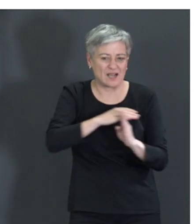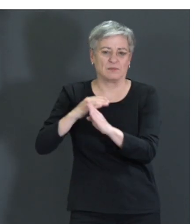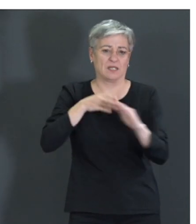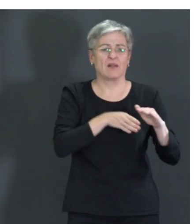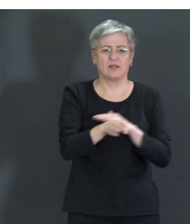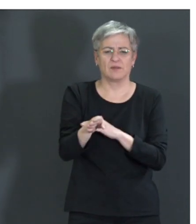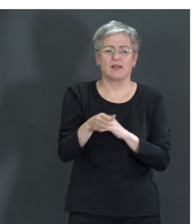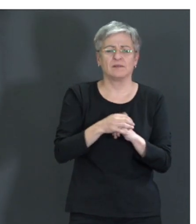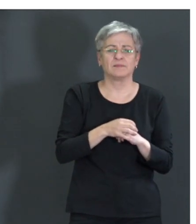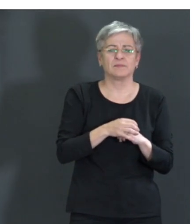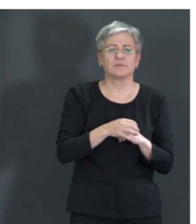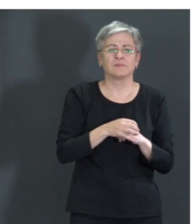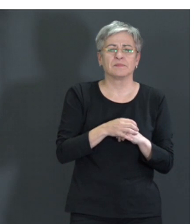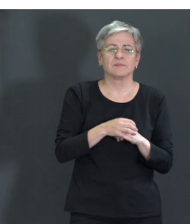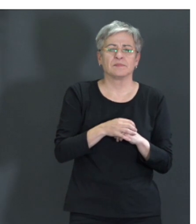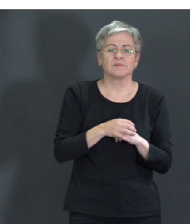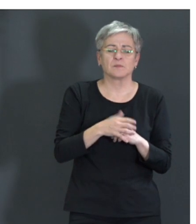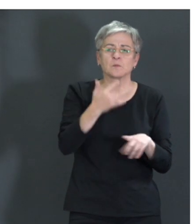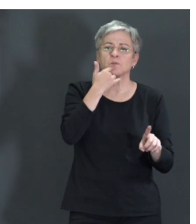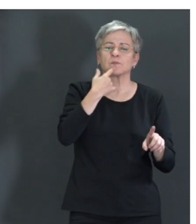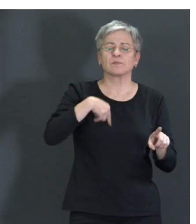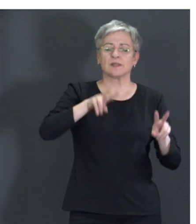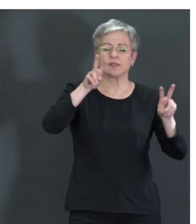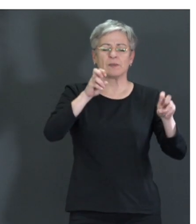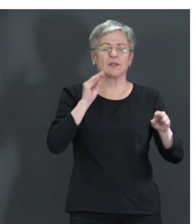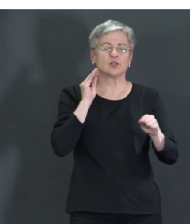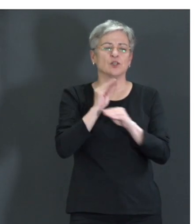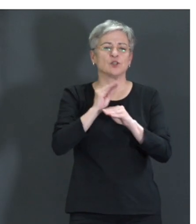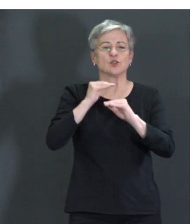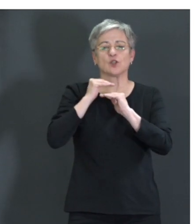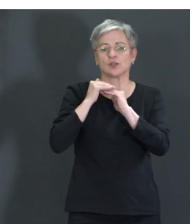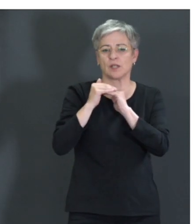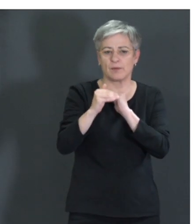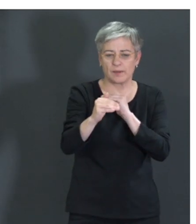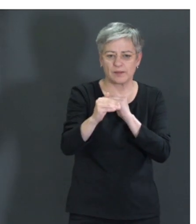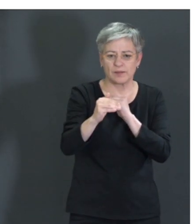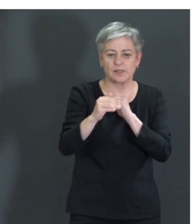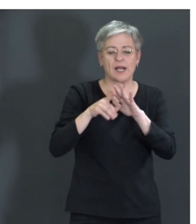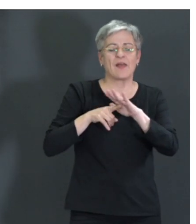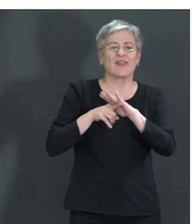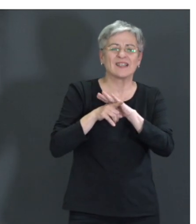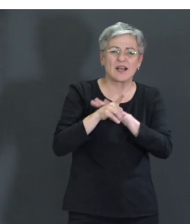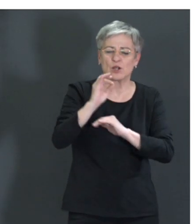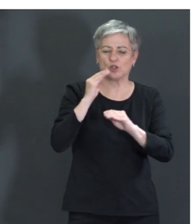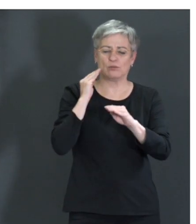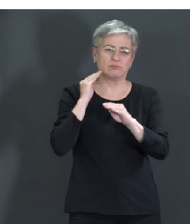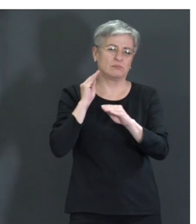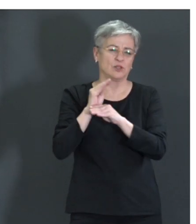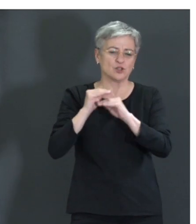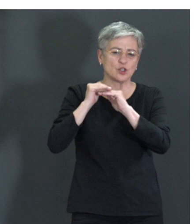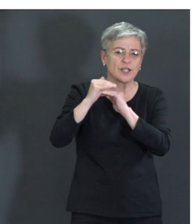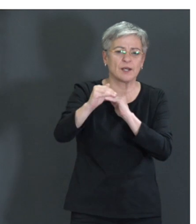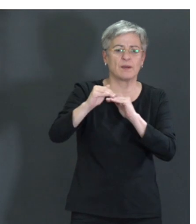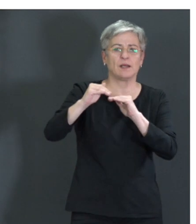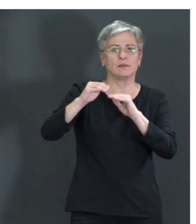que el tema de la sostenibilidad, todo el tema del desarrollo sostenible y tal, a nivel